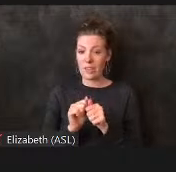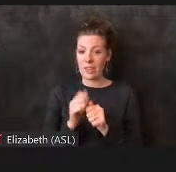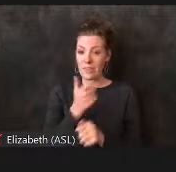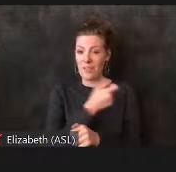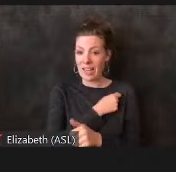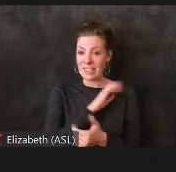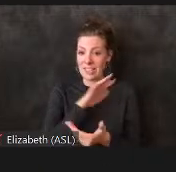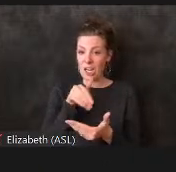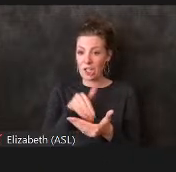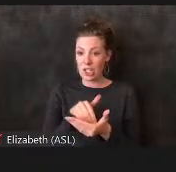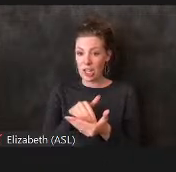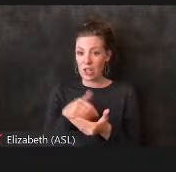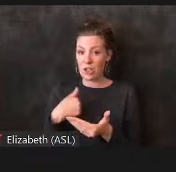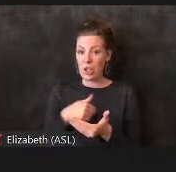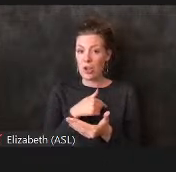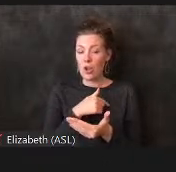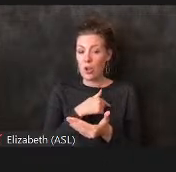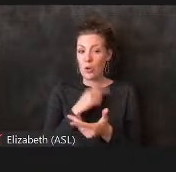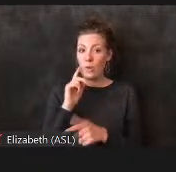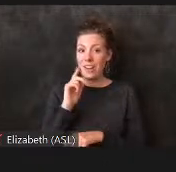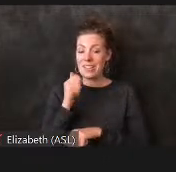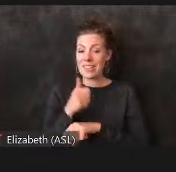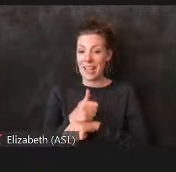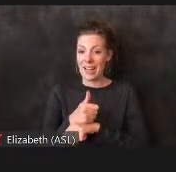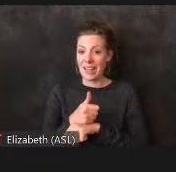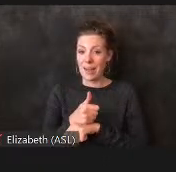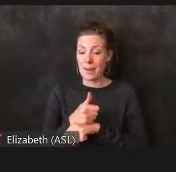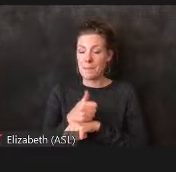también a los centros, en adición a los centros